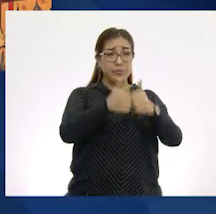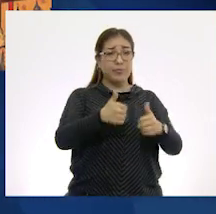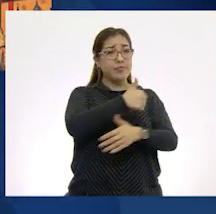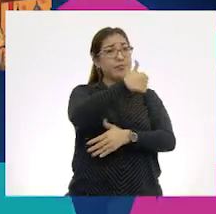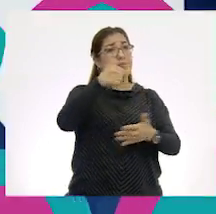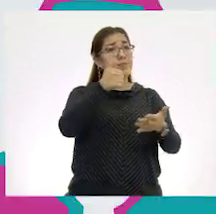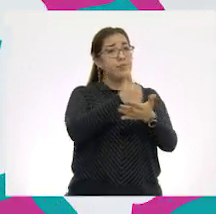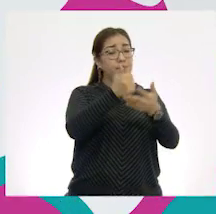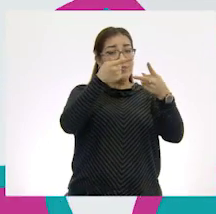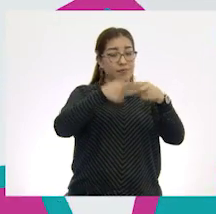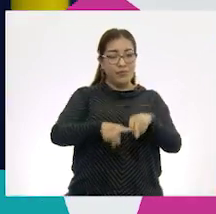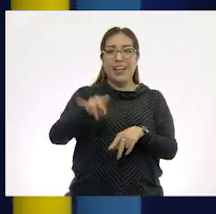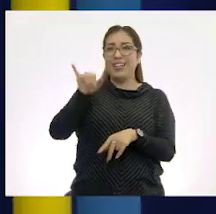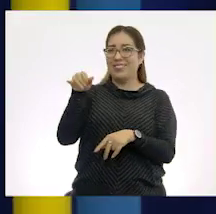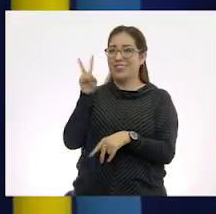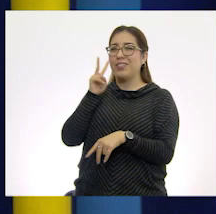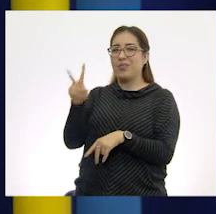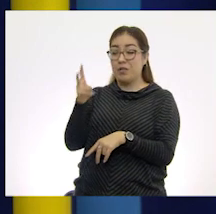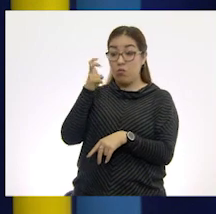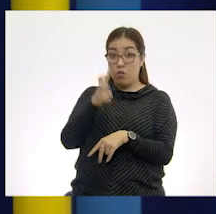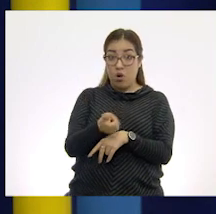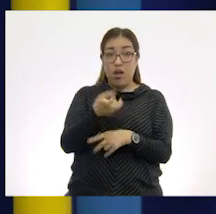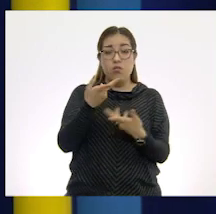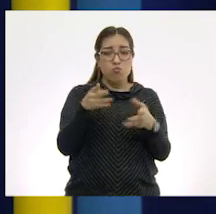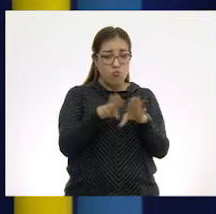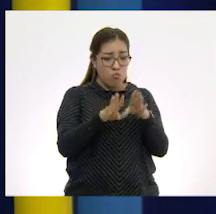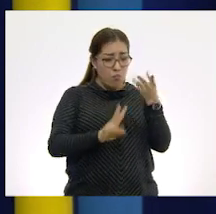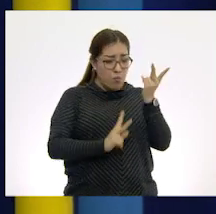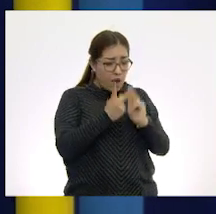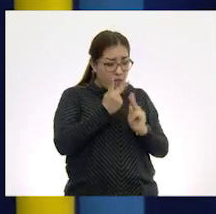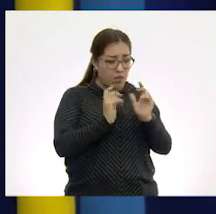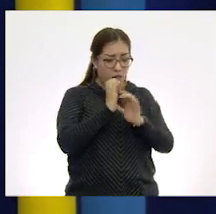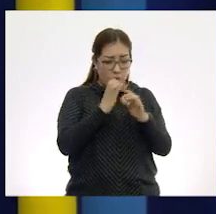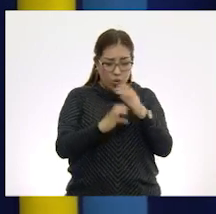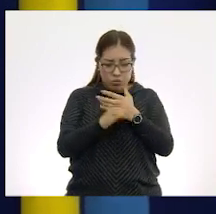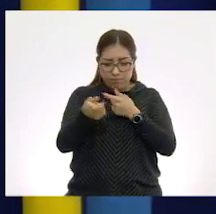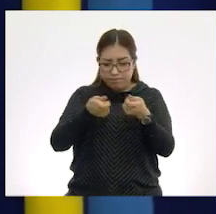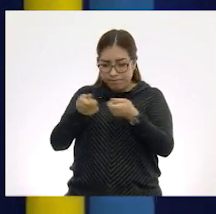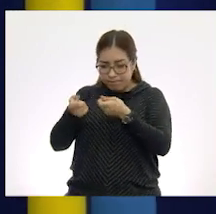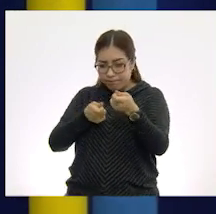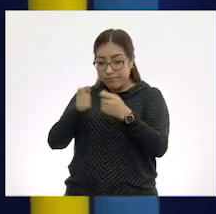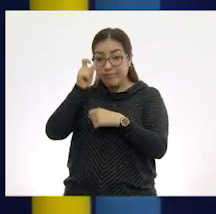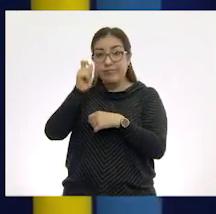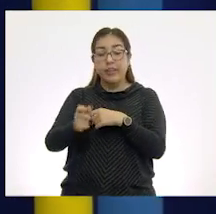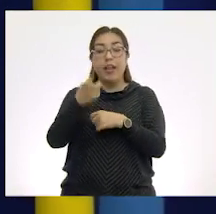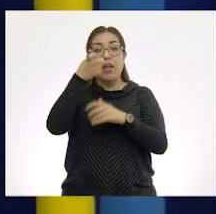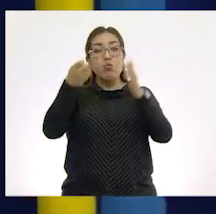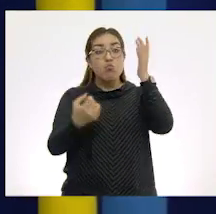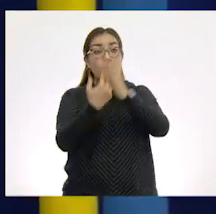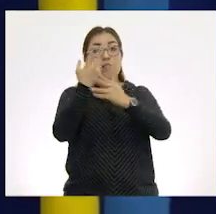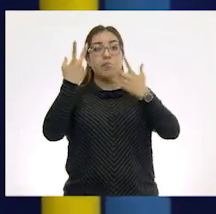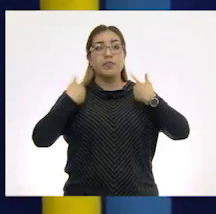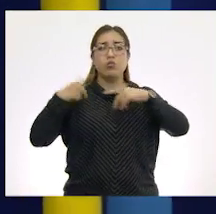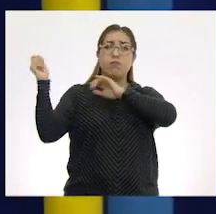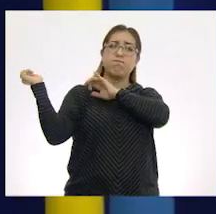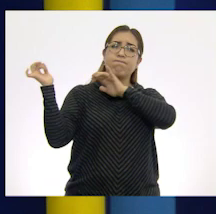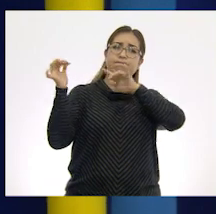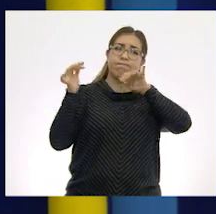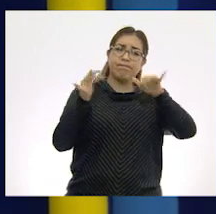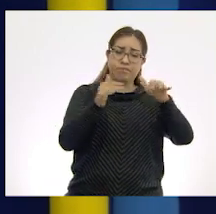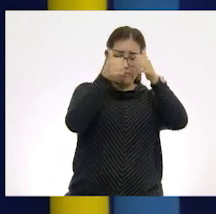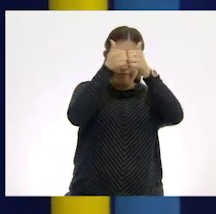Claro, vimos que esa domesticación fue la clave para que nuestros antepasados nómadas pudieran asentarse y establecer civilizaciones que